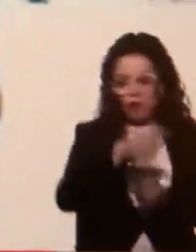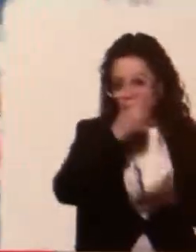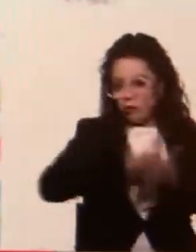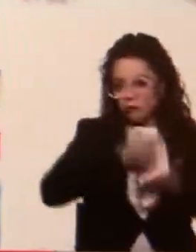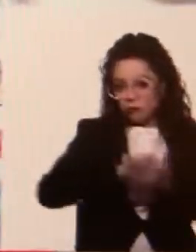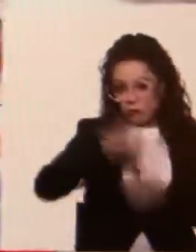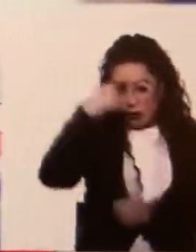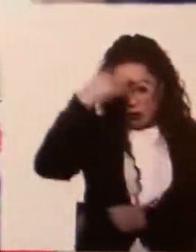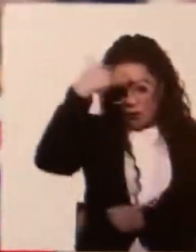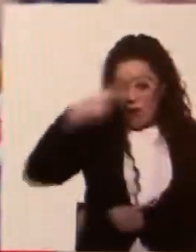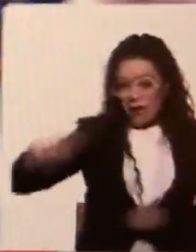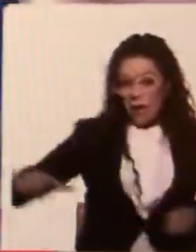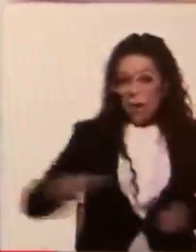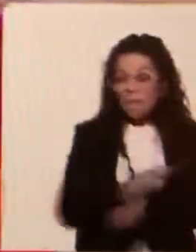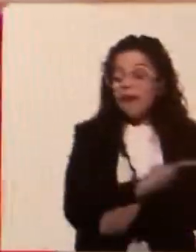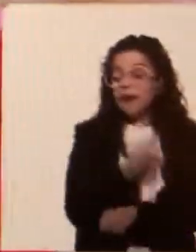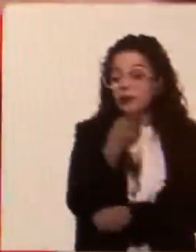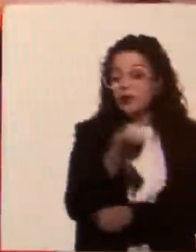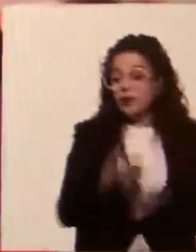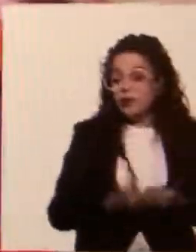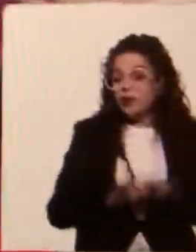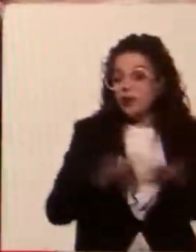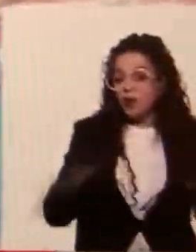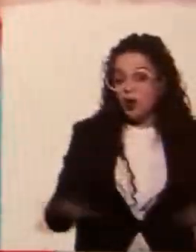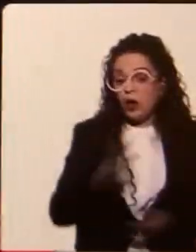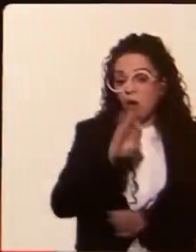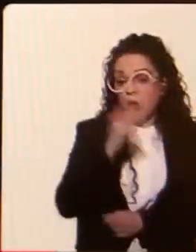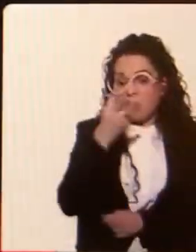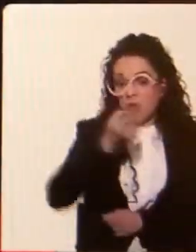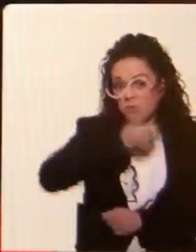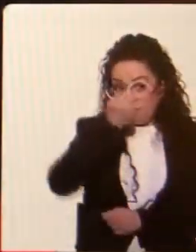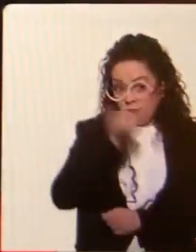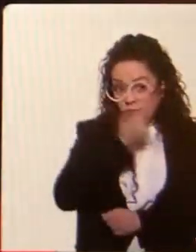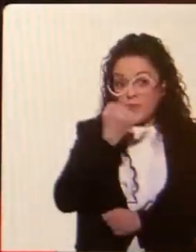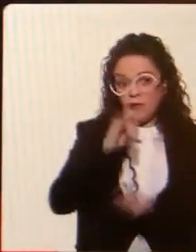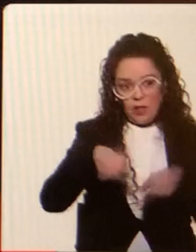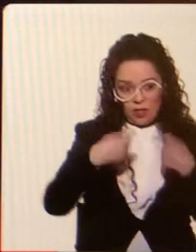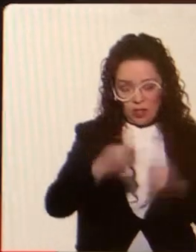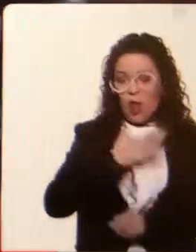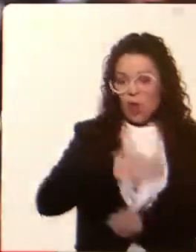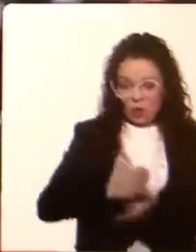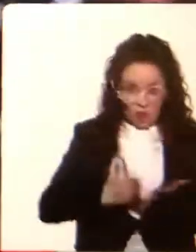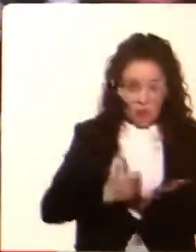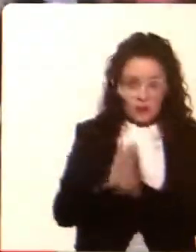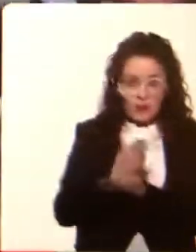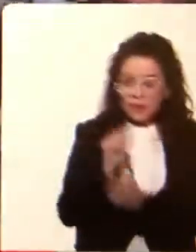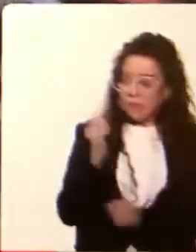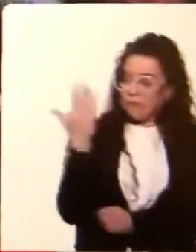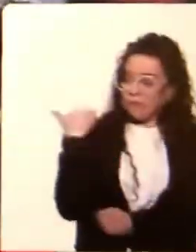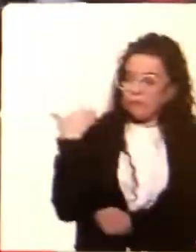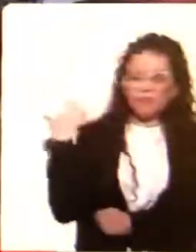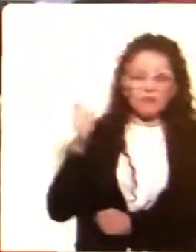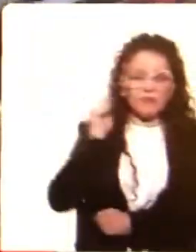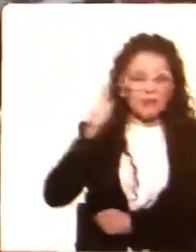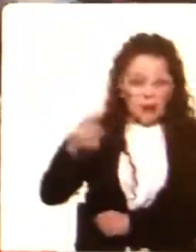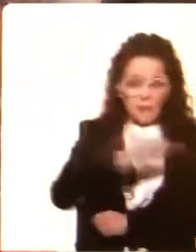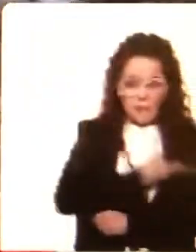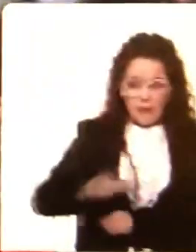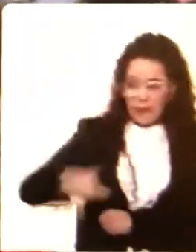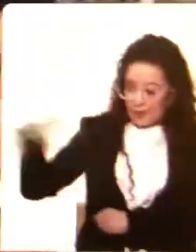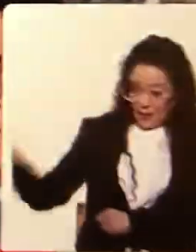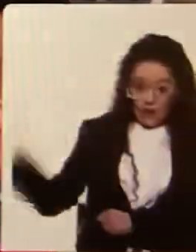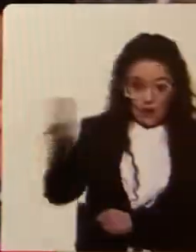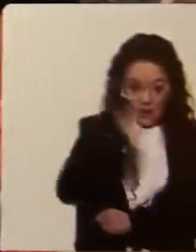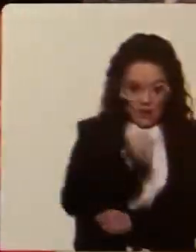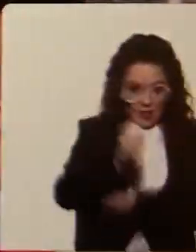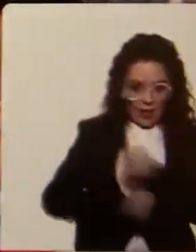derechos humanos y argumentando tortura Entonces por qué dejan salir Por qué dejan